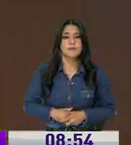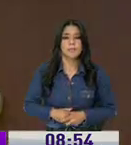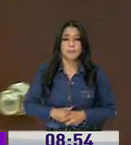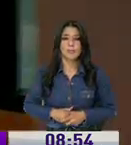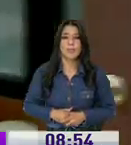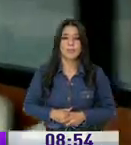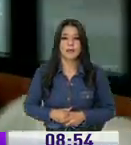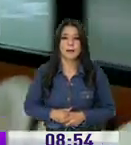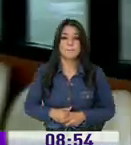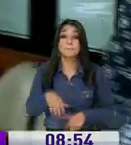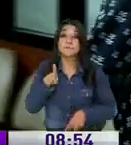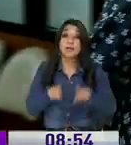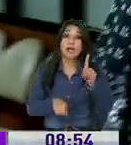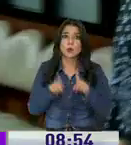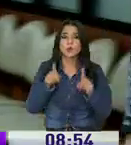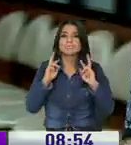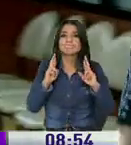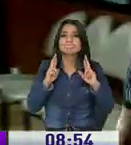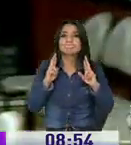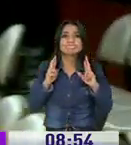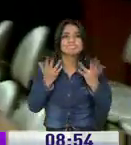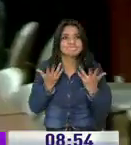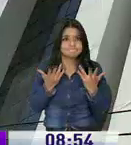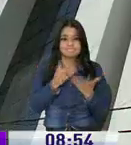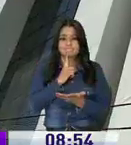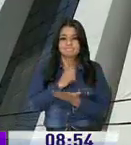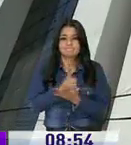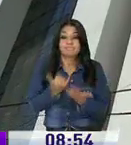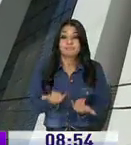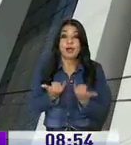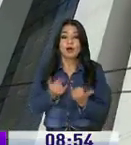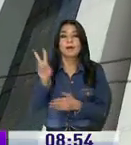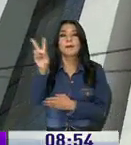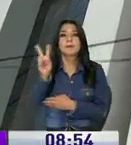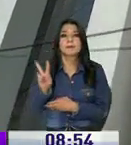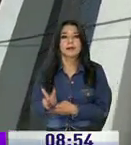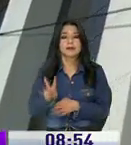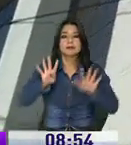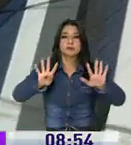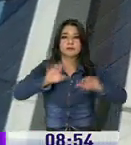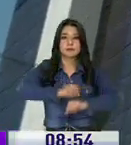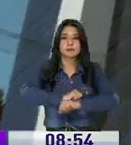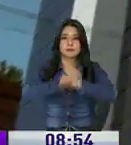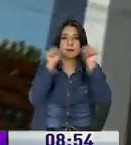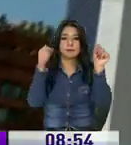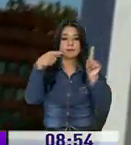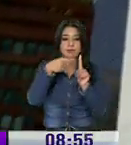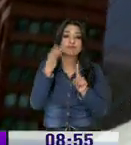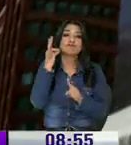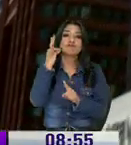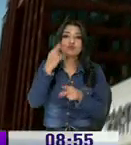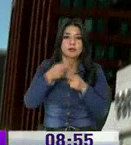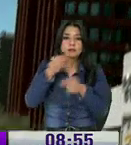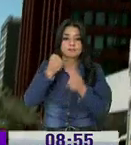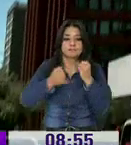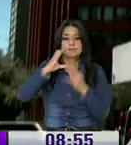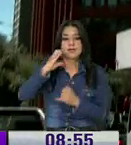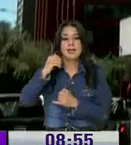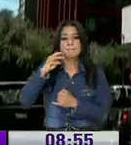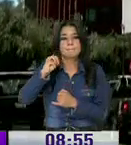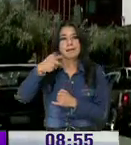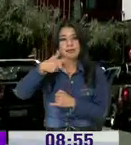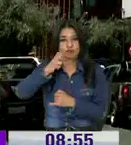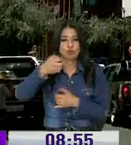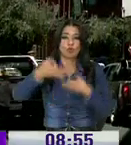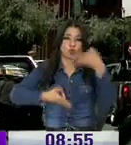Quizás muchos permanecen con los dedos cruzados y no es para menos, ya que este viernes Daniela Camacho, jueza de la Corte Nacional de Justicia, dará a conocer